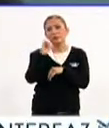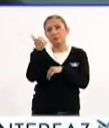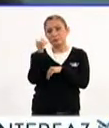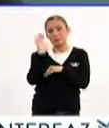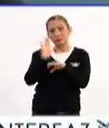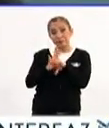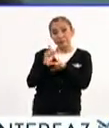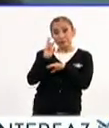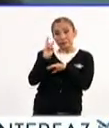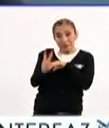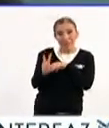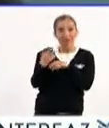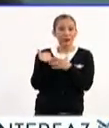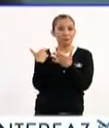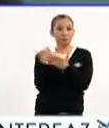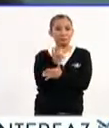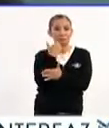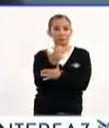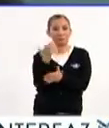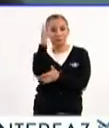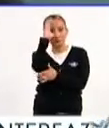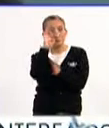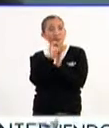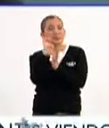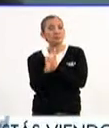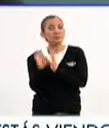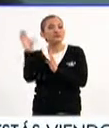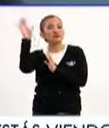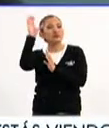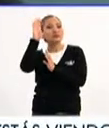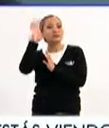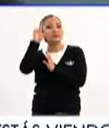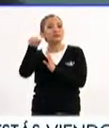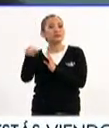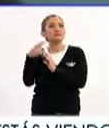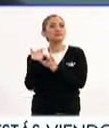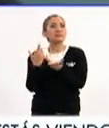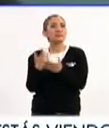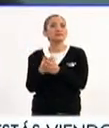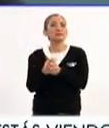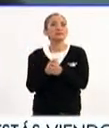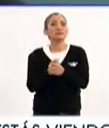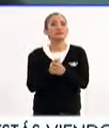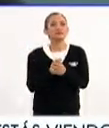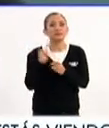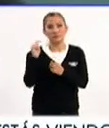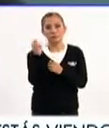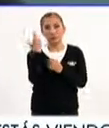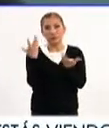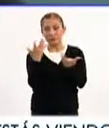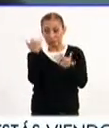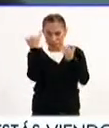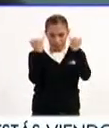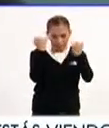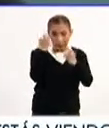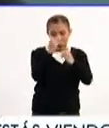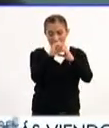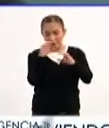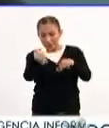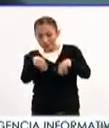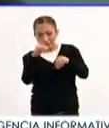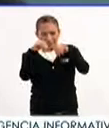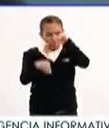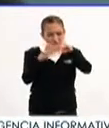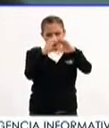éxito más de la ciencia. En este caso, la ciencia, junto con la tecnología, que lograron crear este